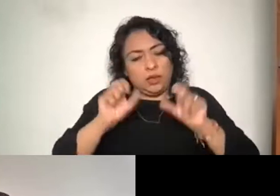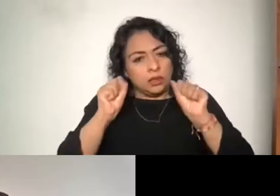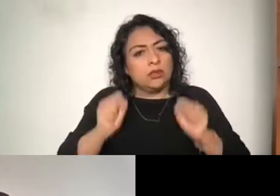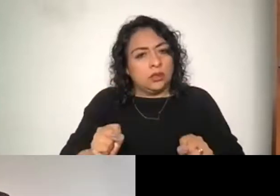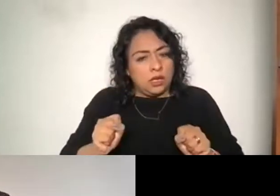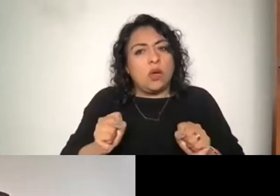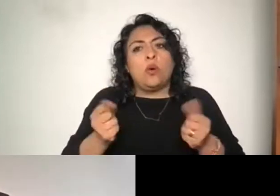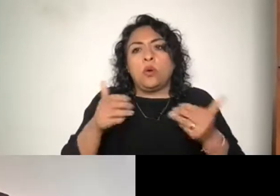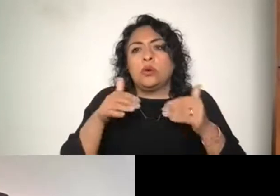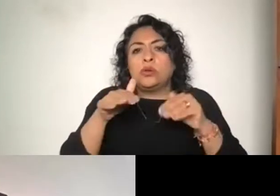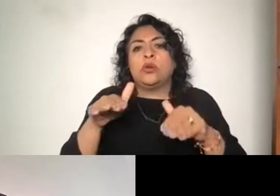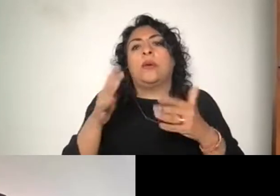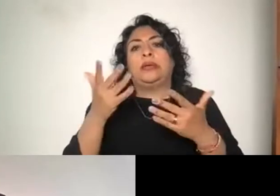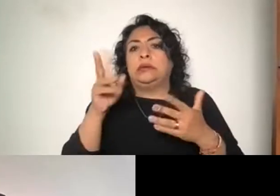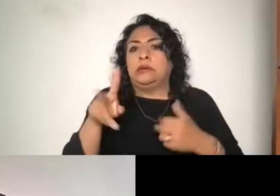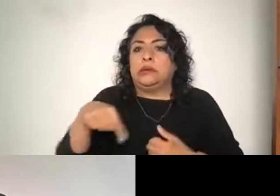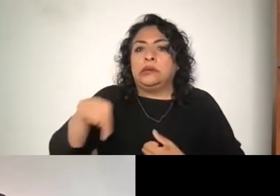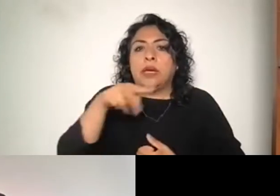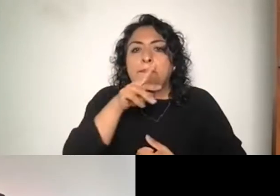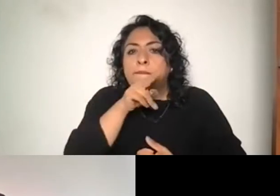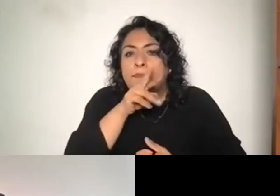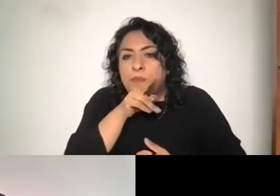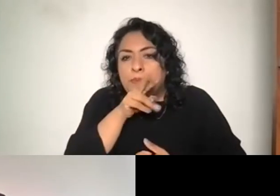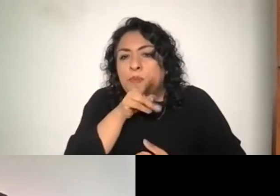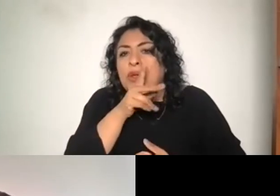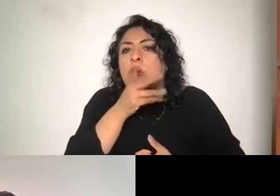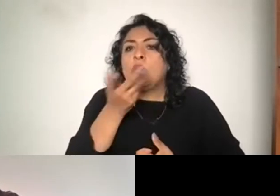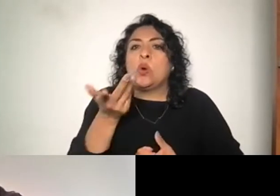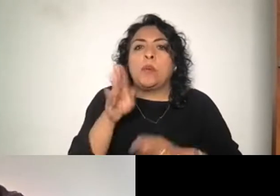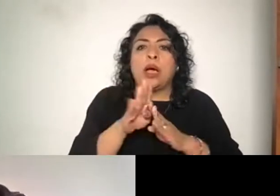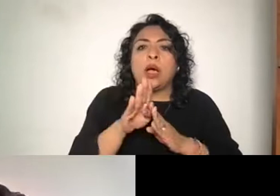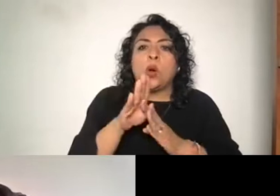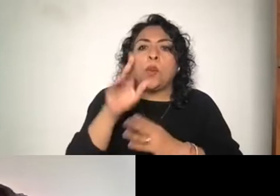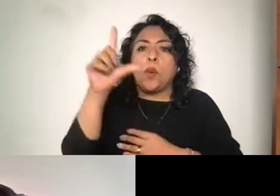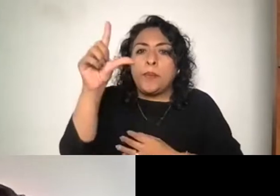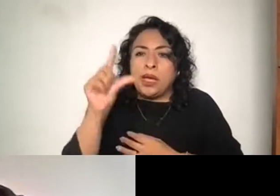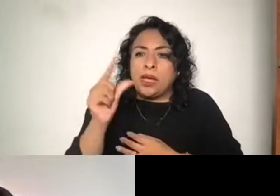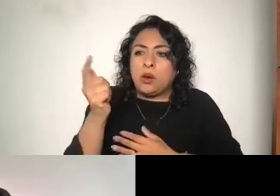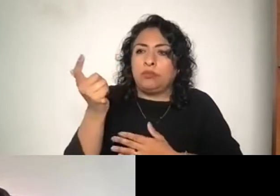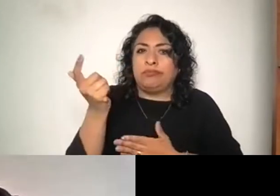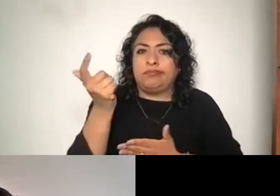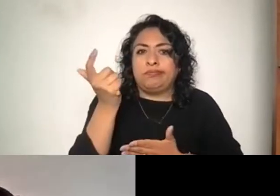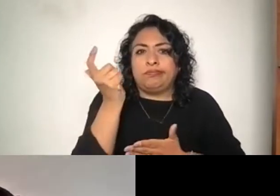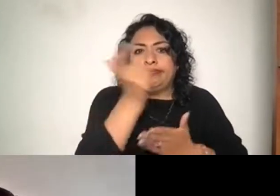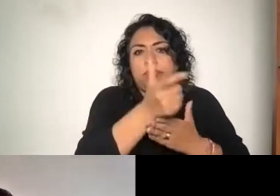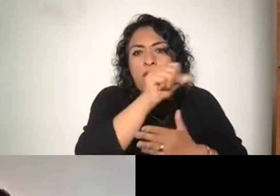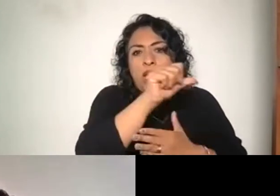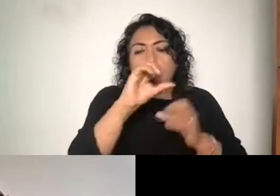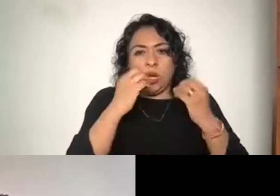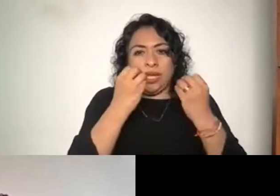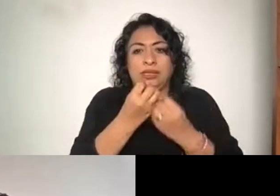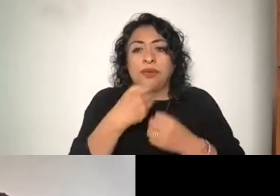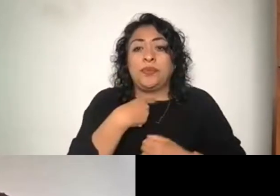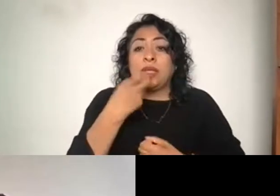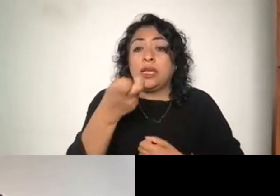de pues toda esta preocupación de la disminución de ingresos para las organizaciones. Esto será